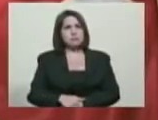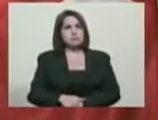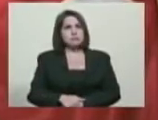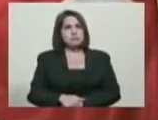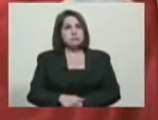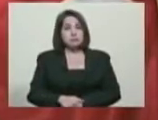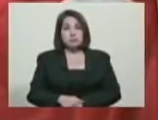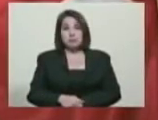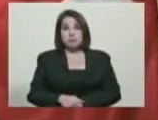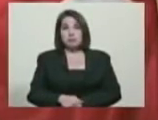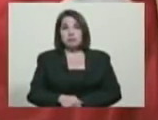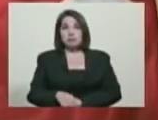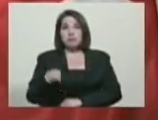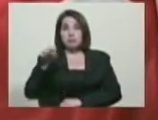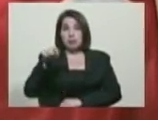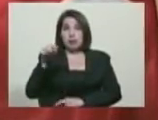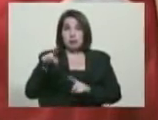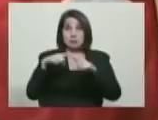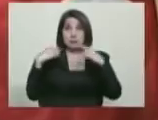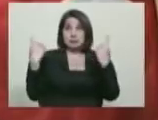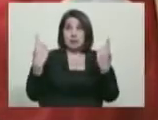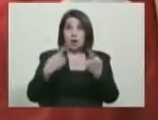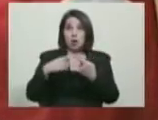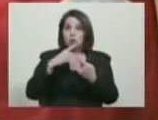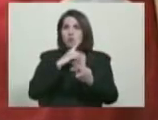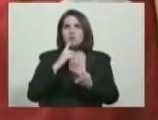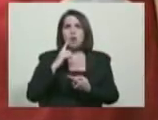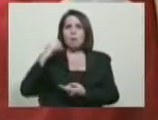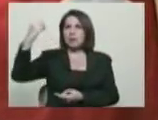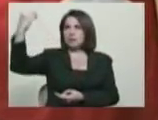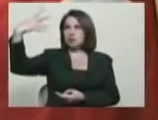Allá al frente, en este salón Sol del Perú,